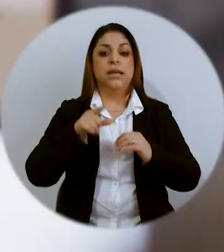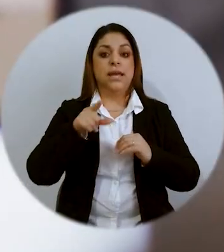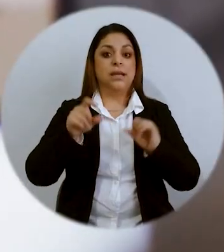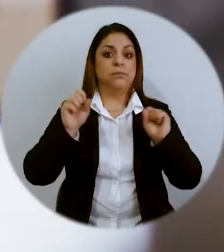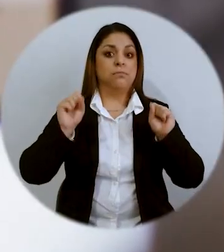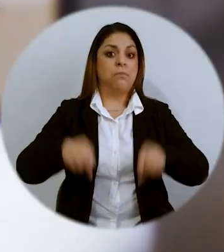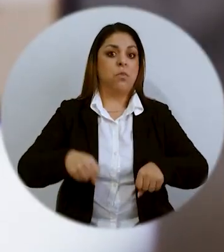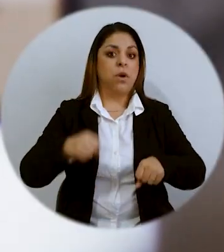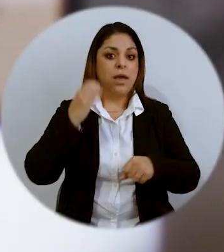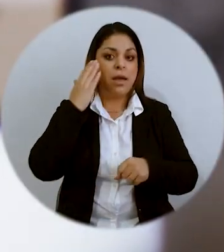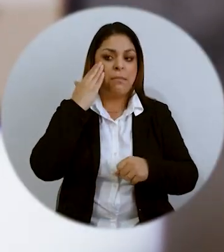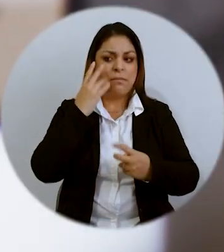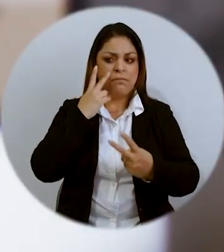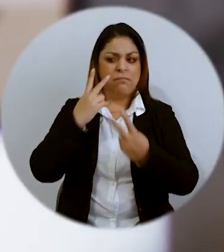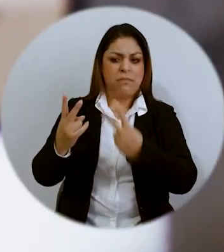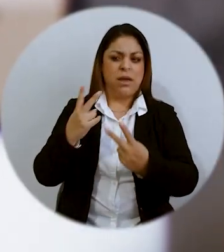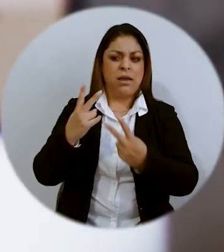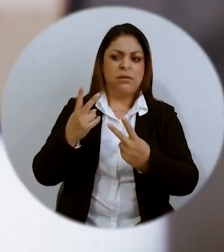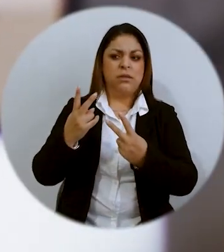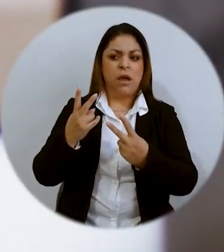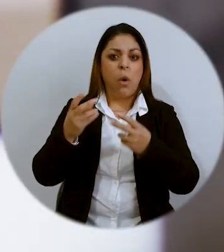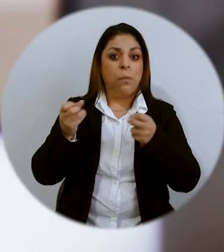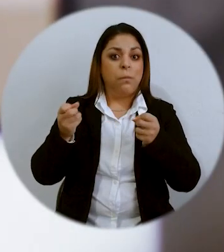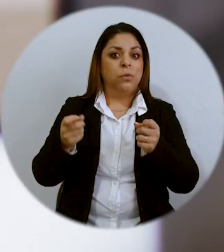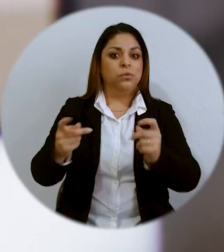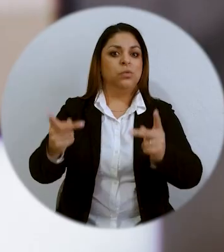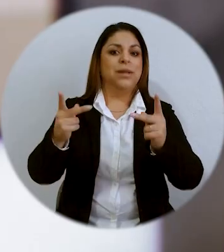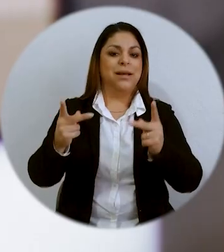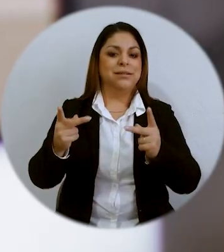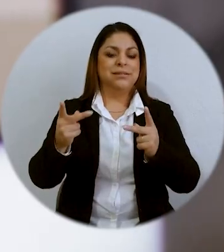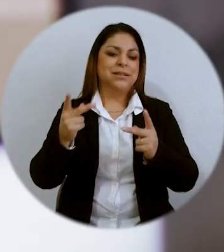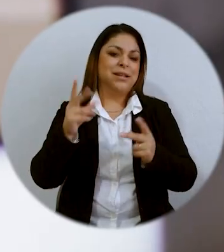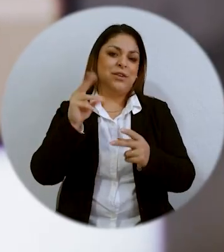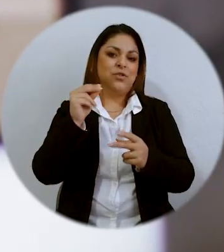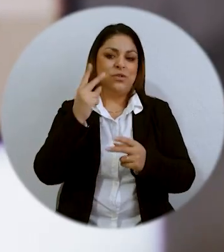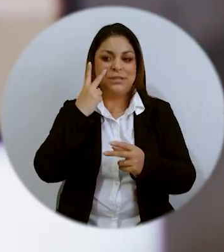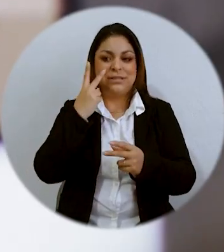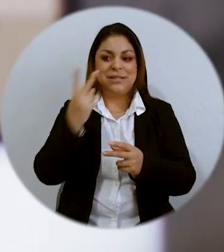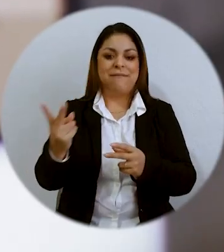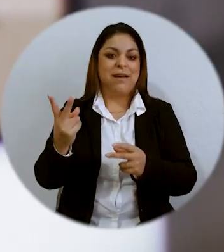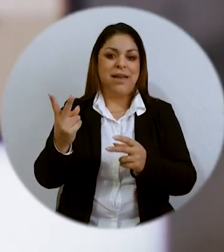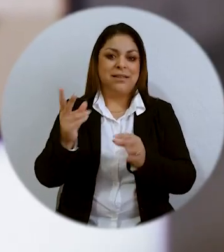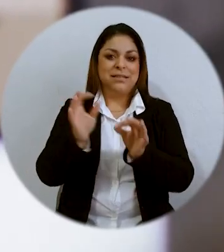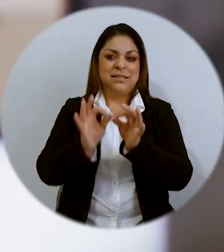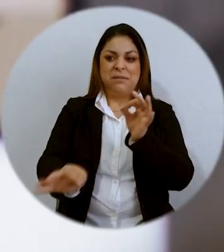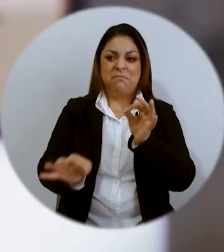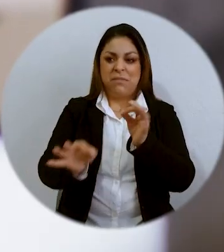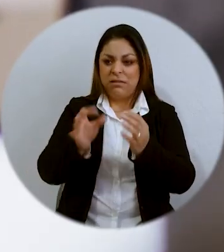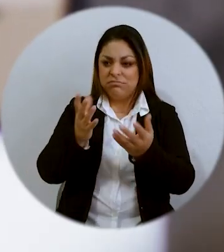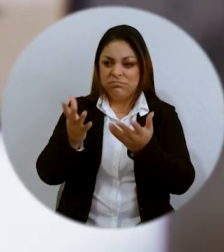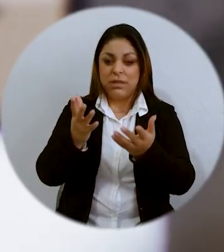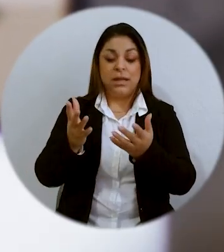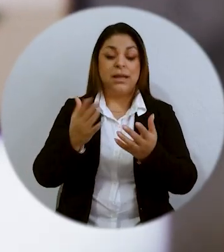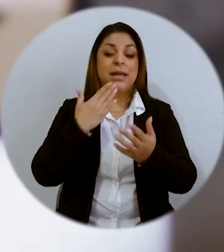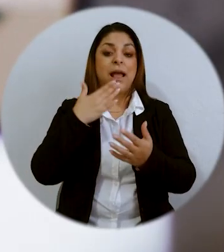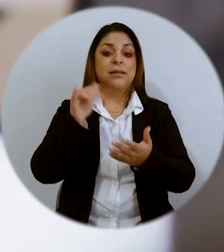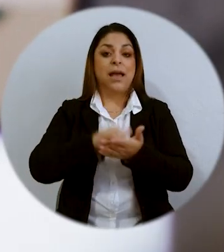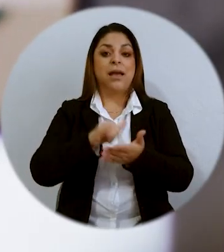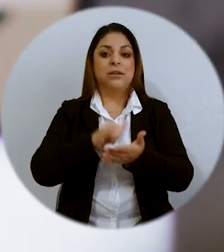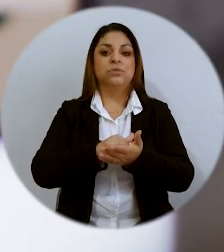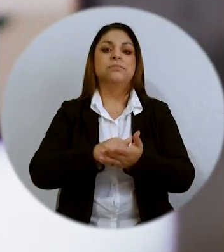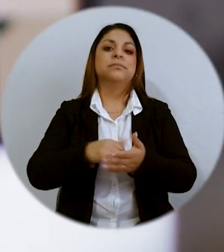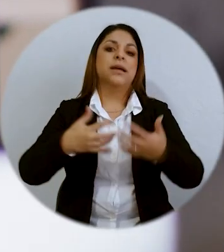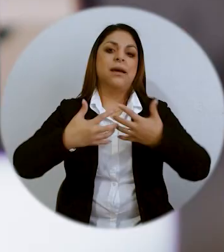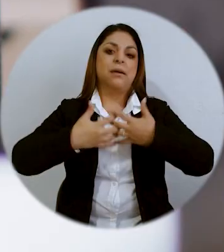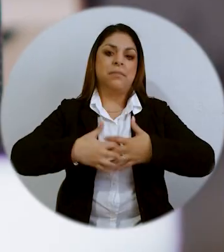procesarlos, transformarlos y ser capaz de ver como patrones o oportunidades que normalmente no se ven a simple vista, y entonces gracias